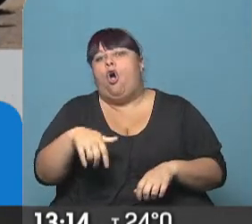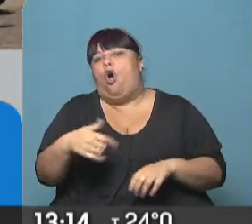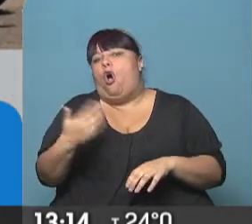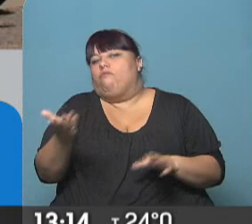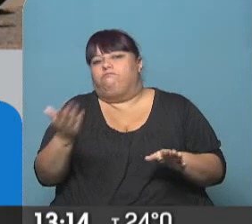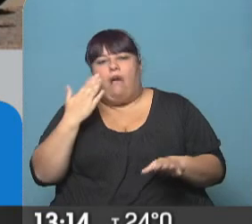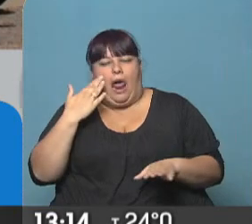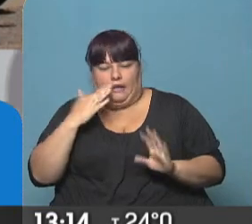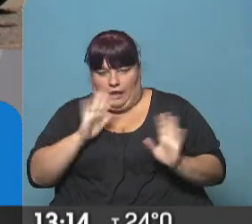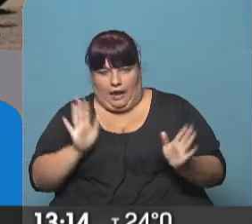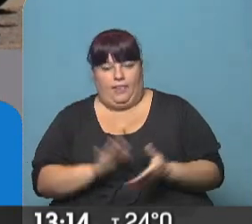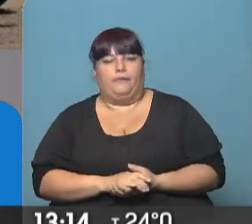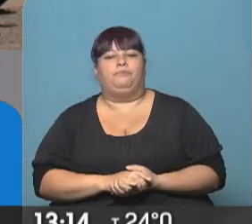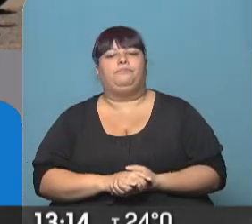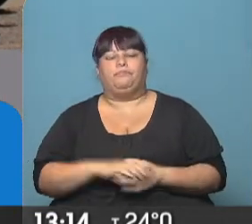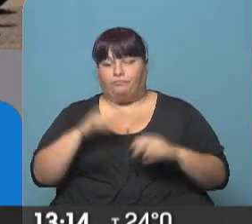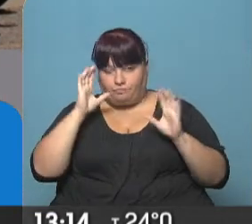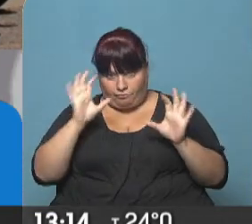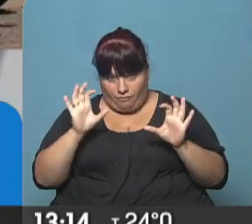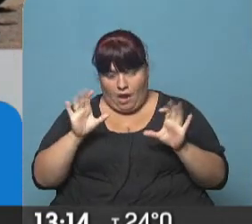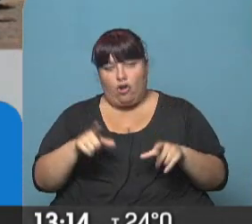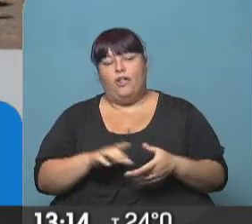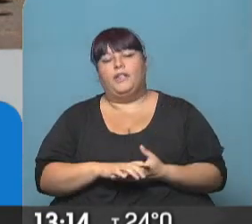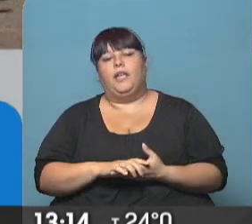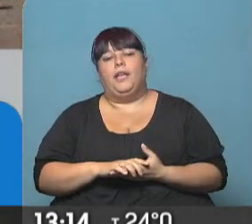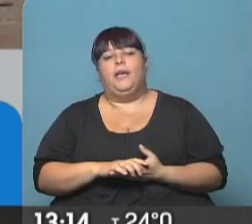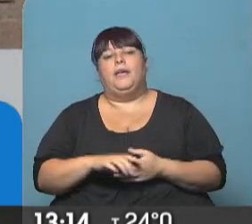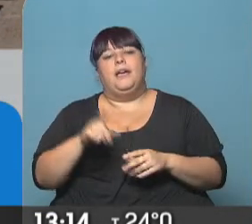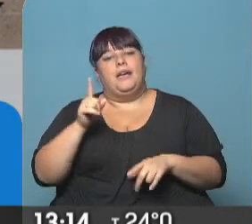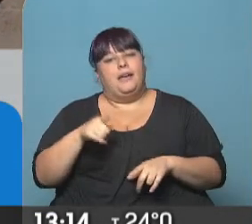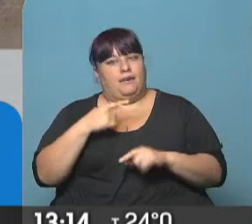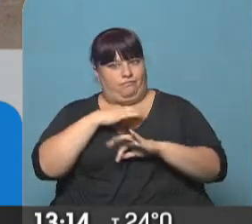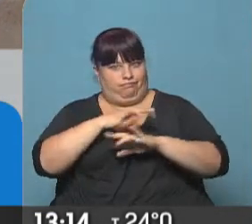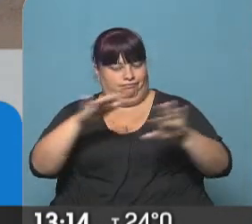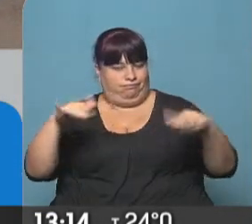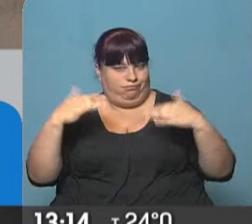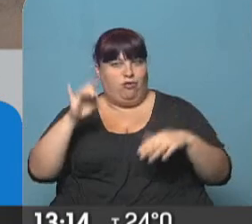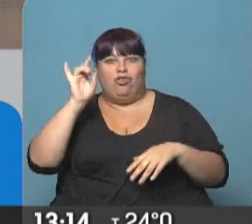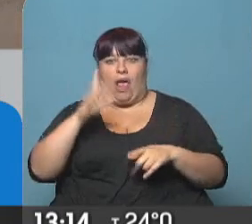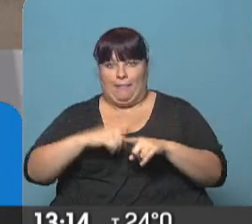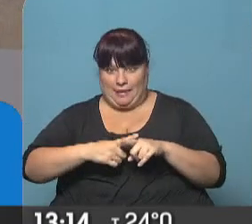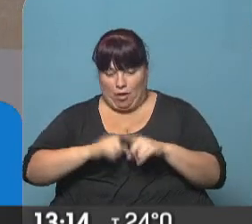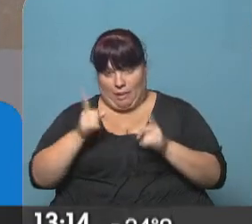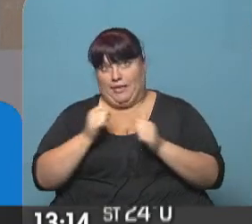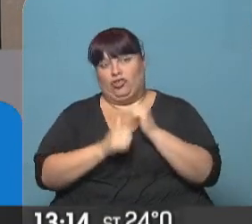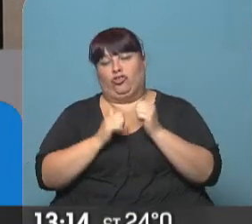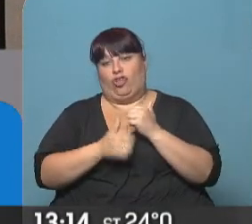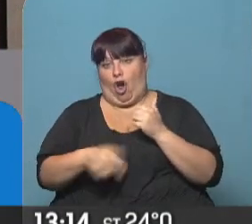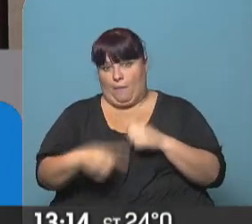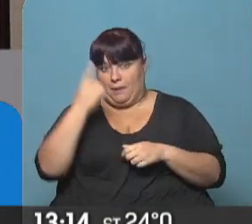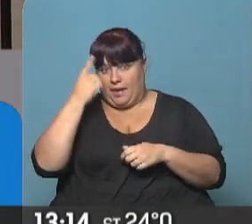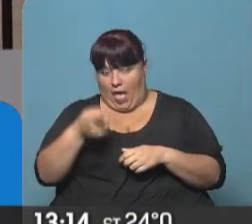primeras horas de la tarde. Recordemos entonces la repercusión, no solamente política, sino histórica, que tiene también